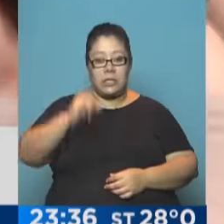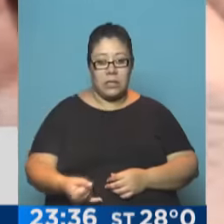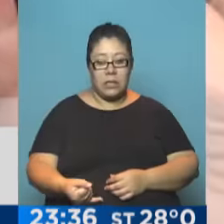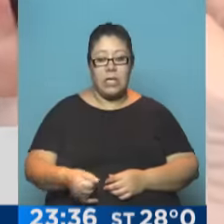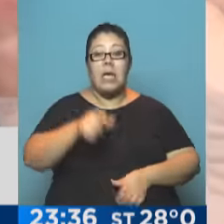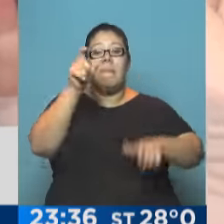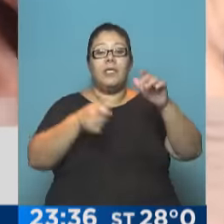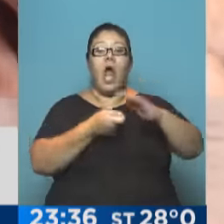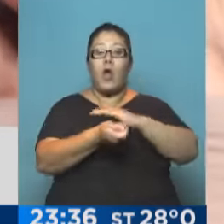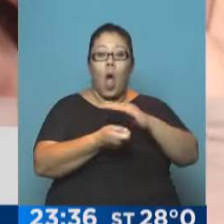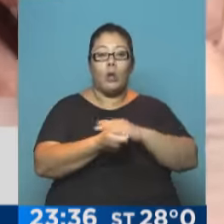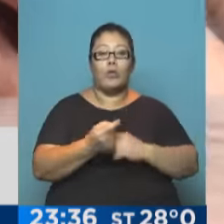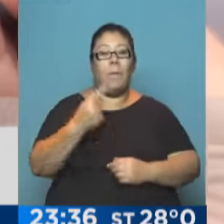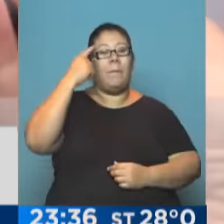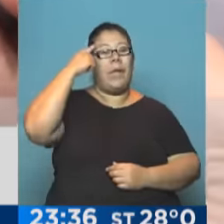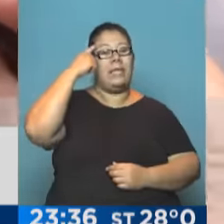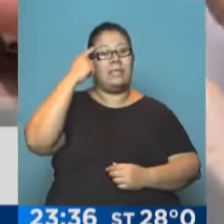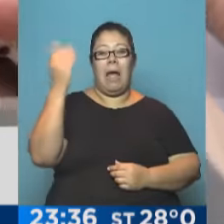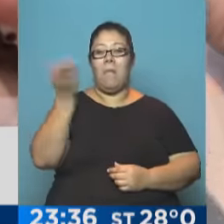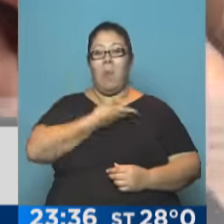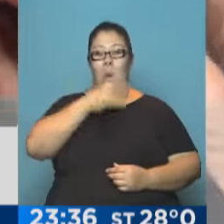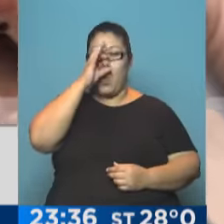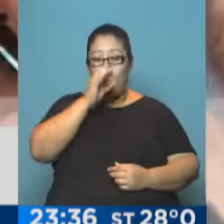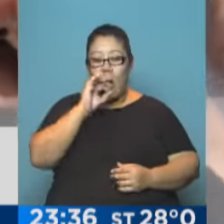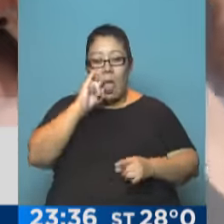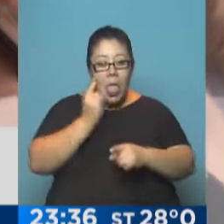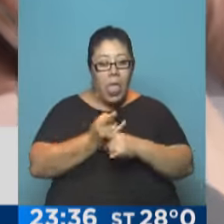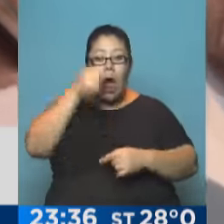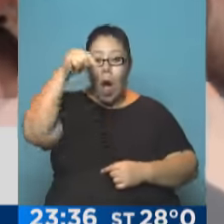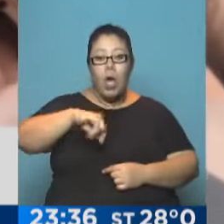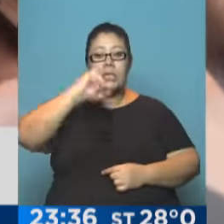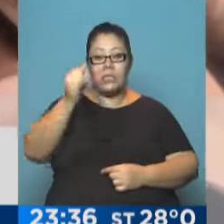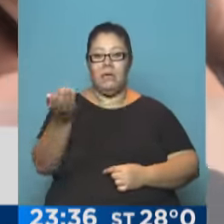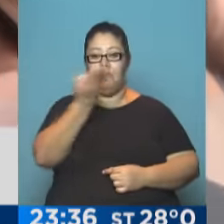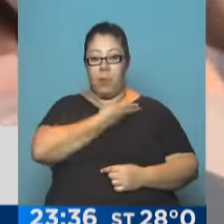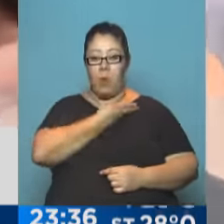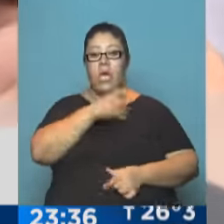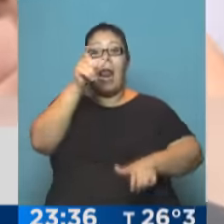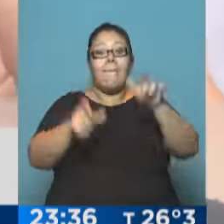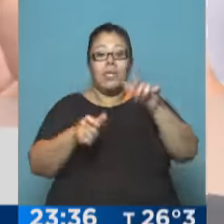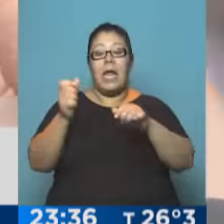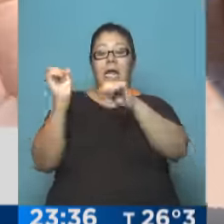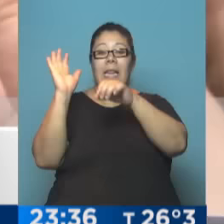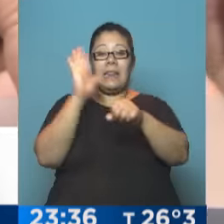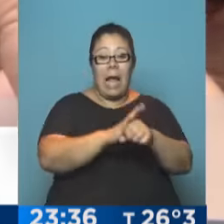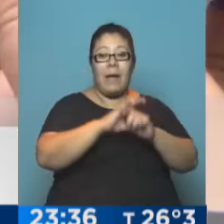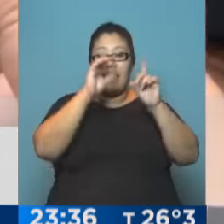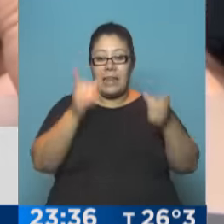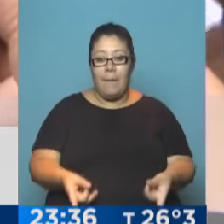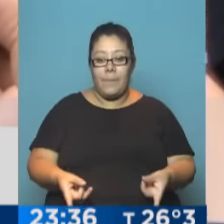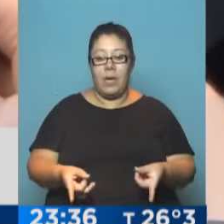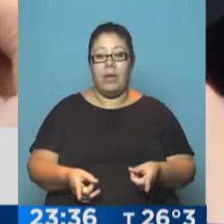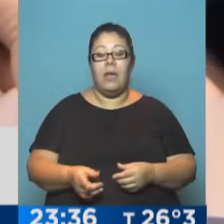creían impunes. Y le ha dado una lección a los corruptos que cubrieron a estos delincuentes. Porque condenados así hay